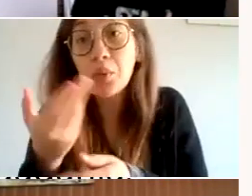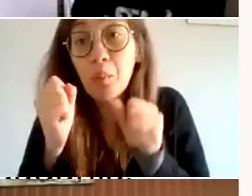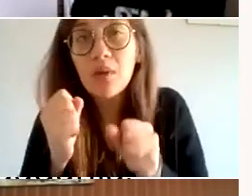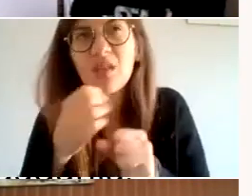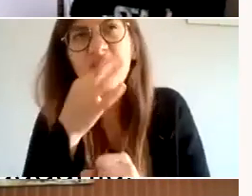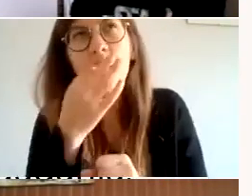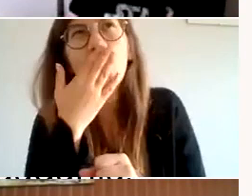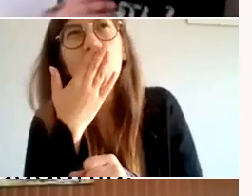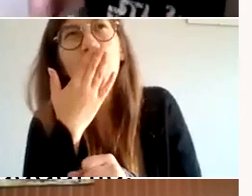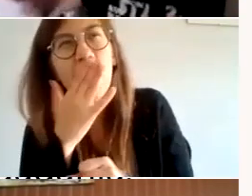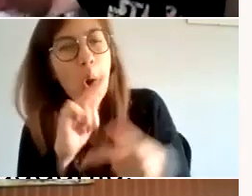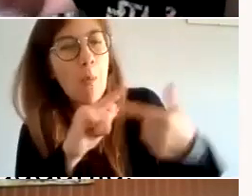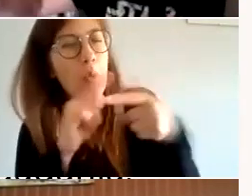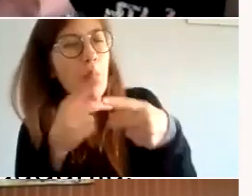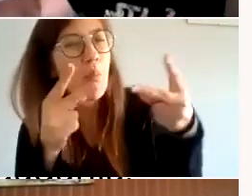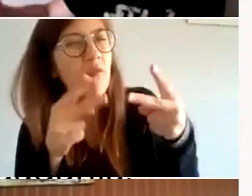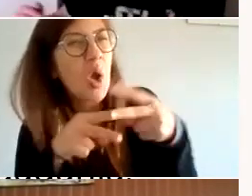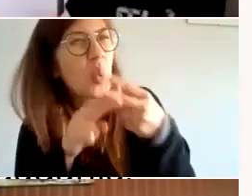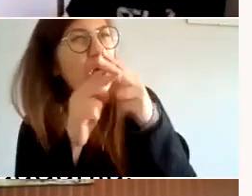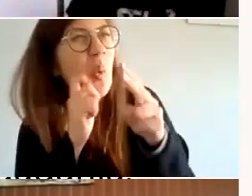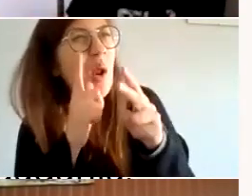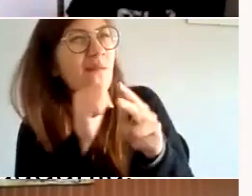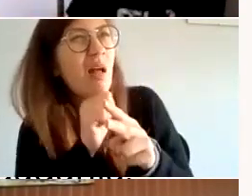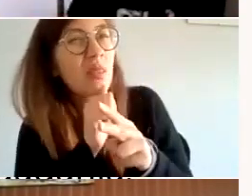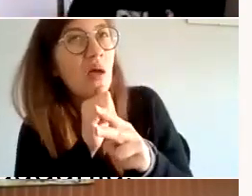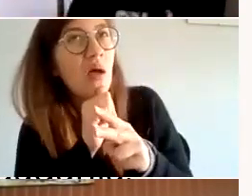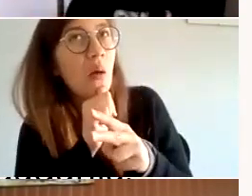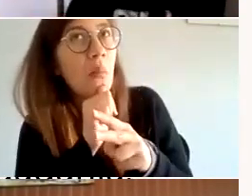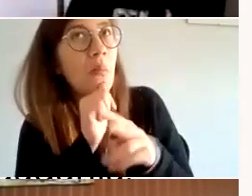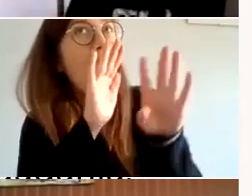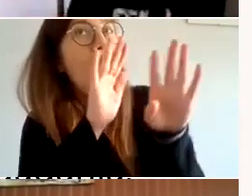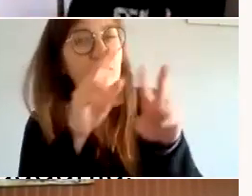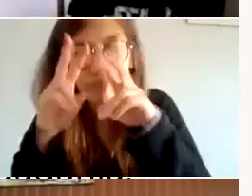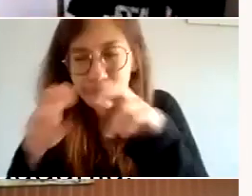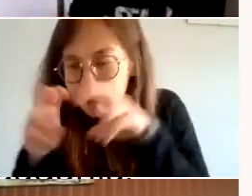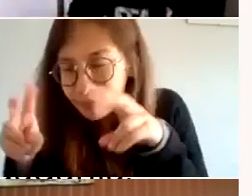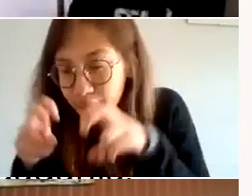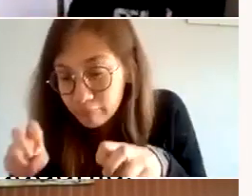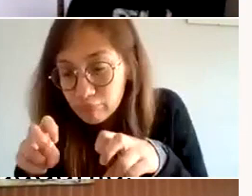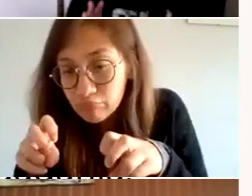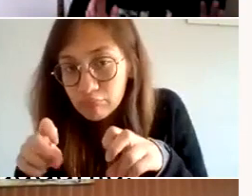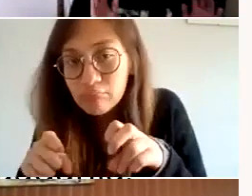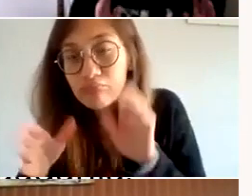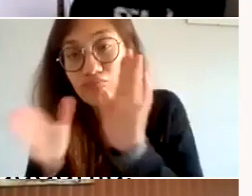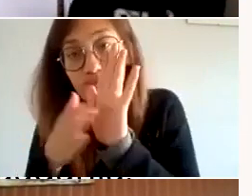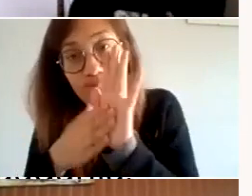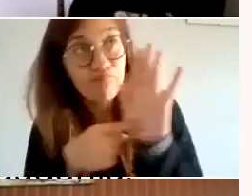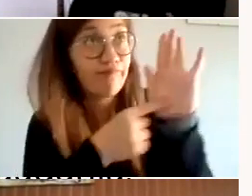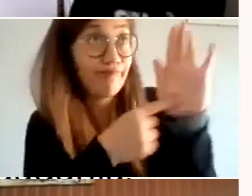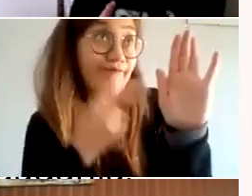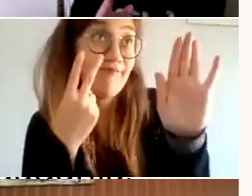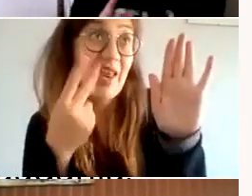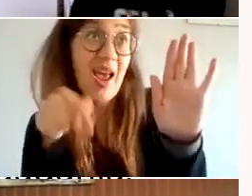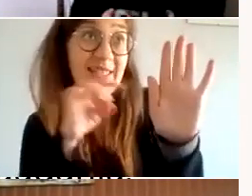implementar y llegar al final a que los niños puedan tener una mejor educación. Aquí tengo algunos ejemplos de datos que están abiertos en